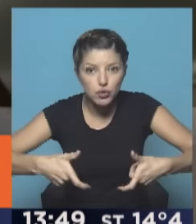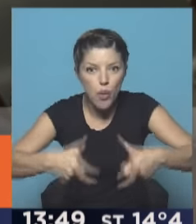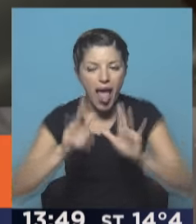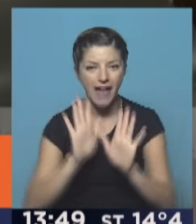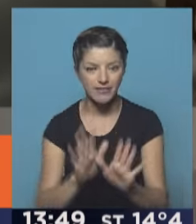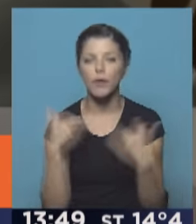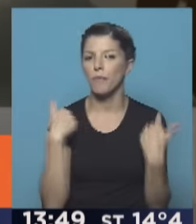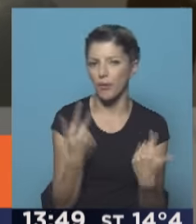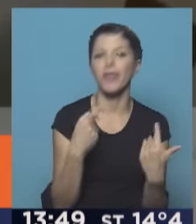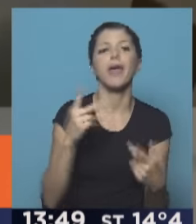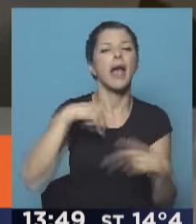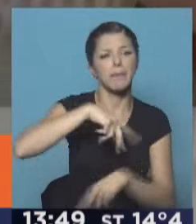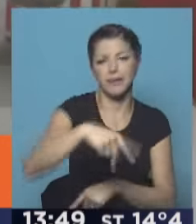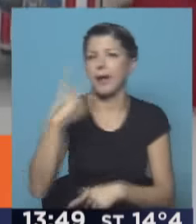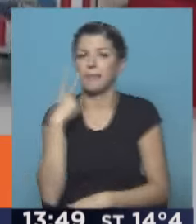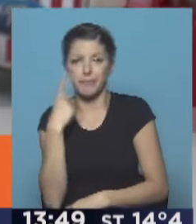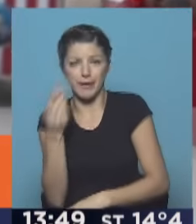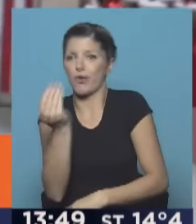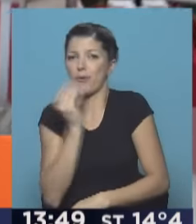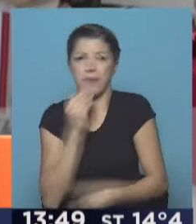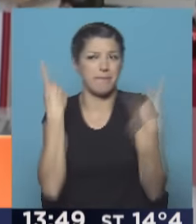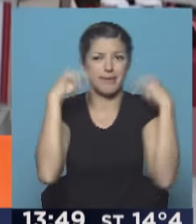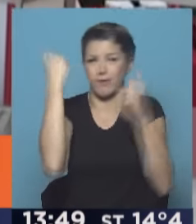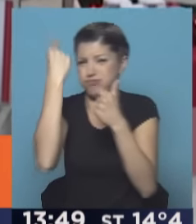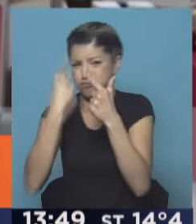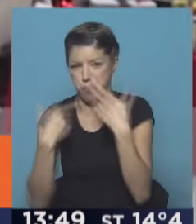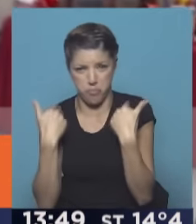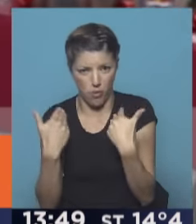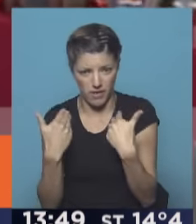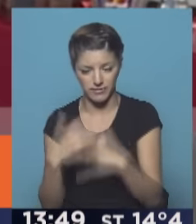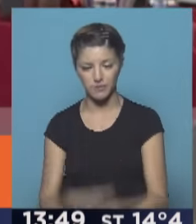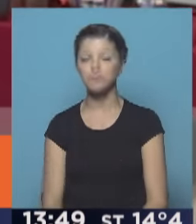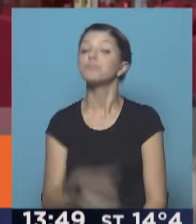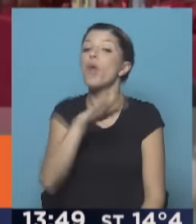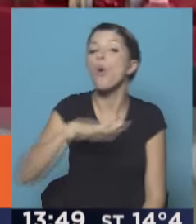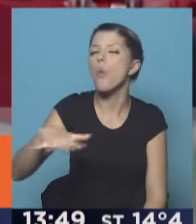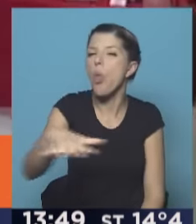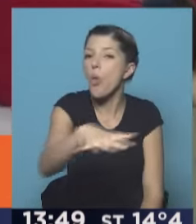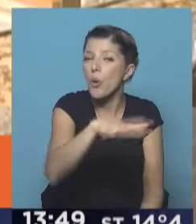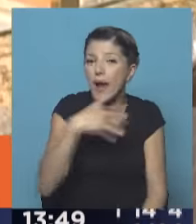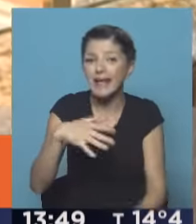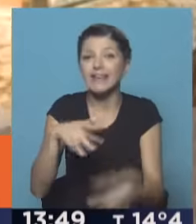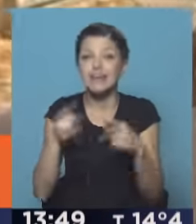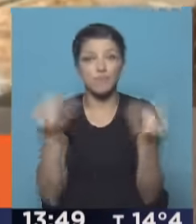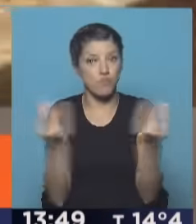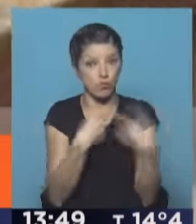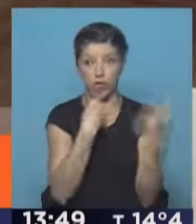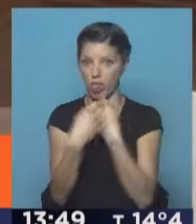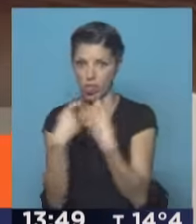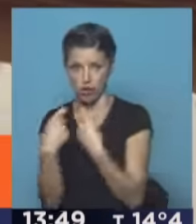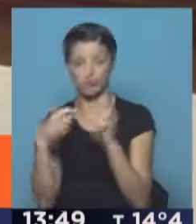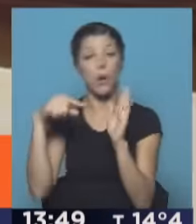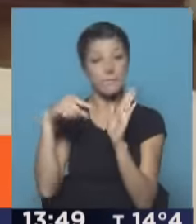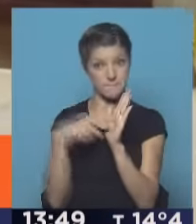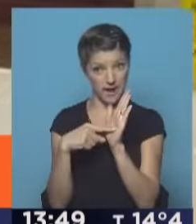hacer, comer, vivir, caminar y hasta pasear. Una ciudad que hierve al compás de los negocios, pero es